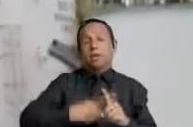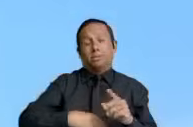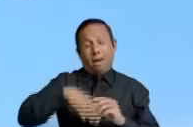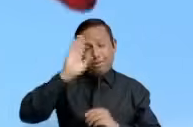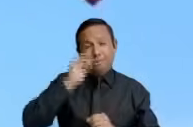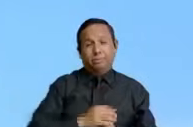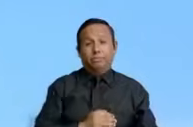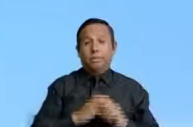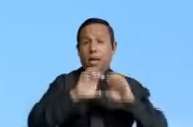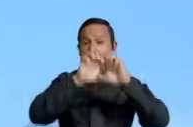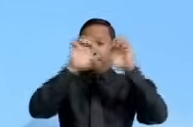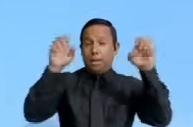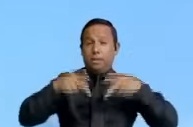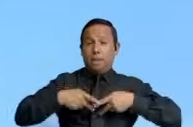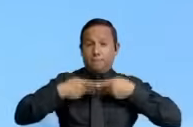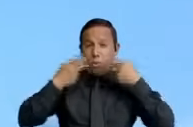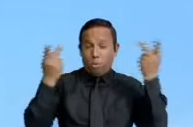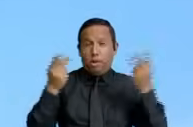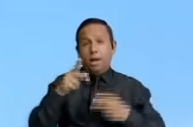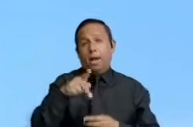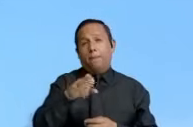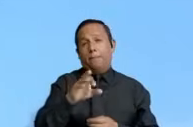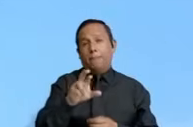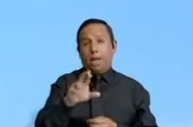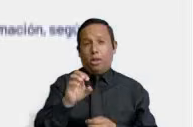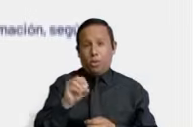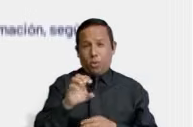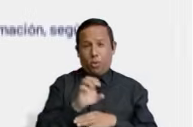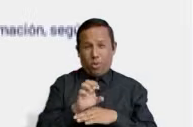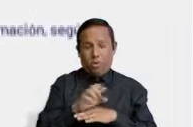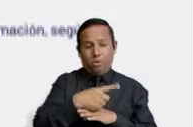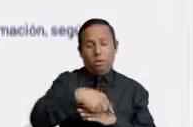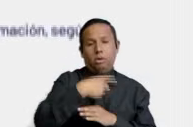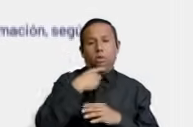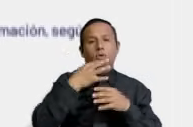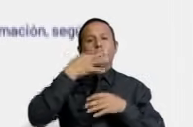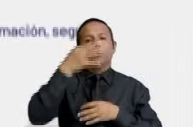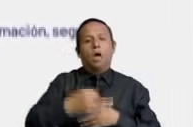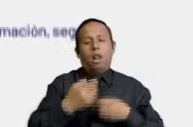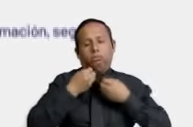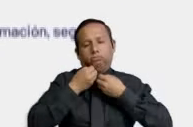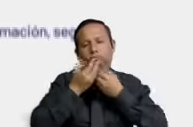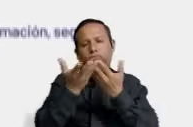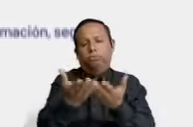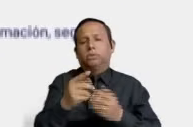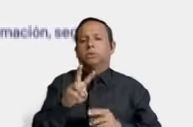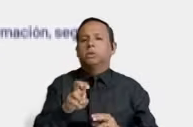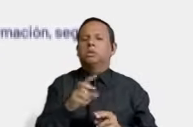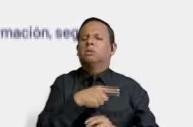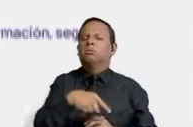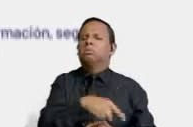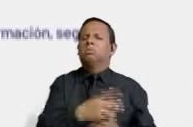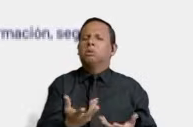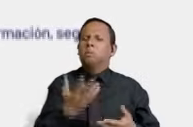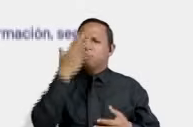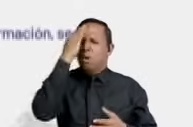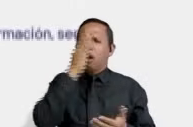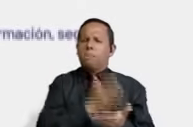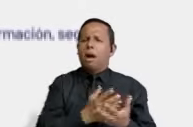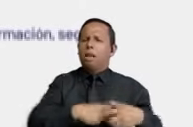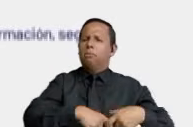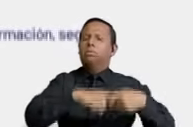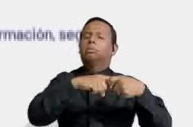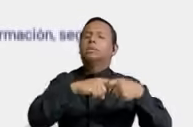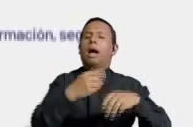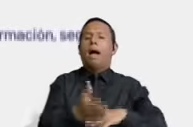informó la empresa pública Petro Ecuador mediante un comunicado oficial de acuerdo a dicho comunicado la suspensión obedece al adelantamiento del